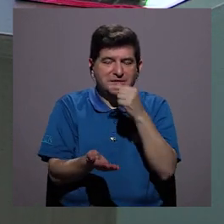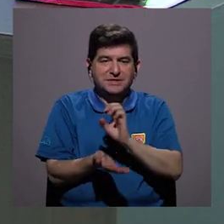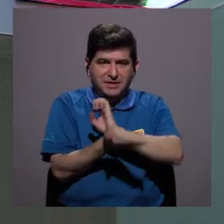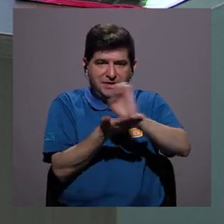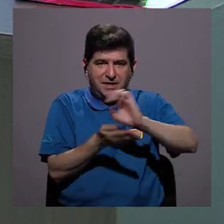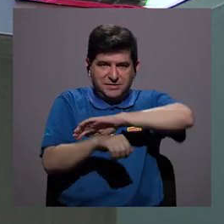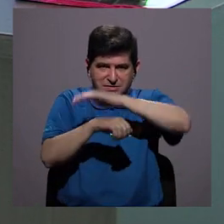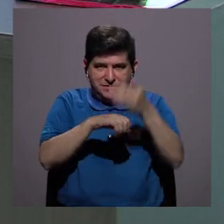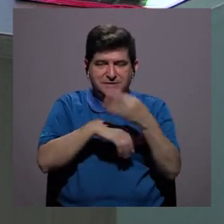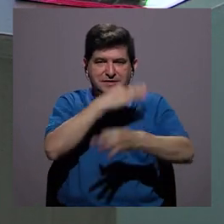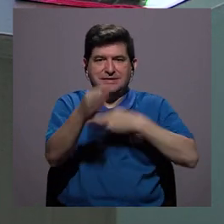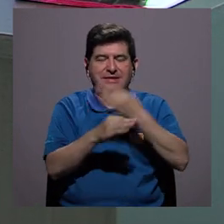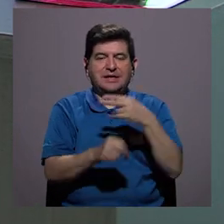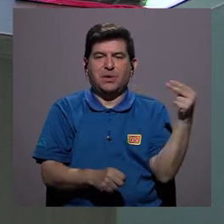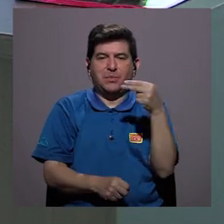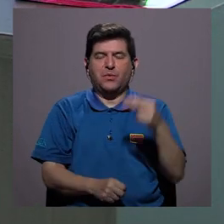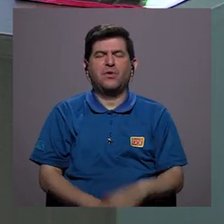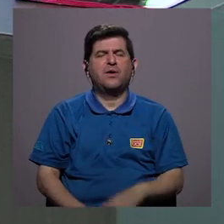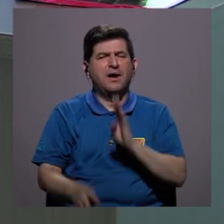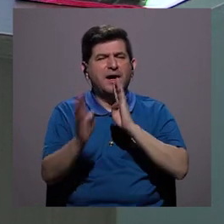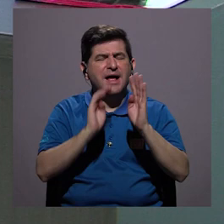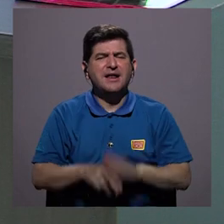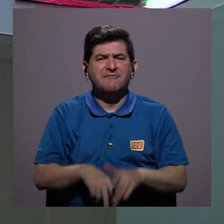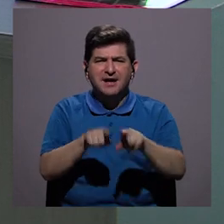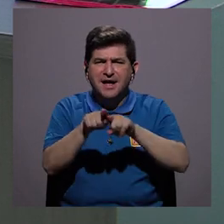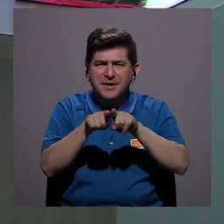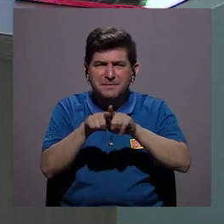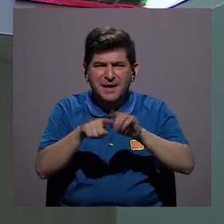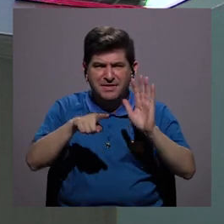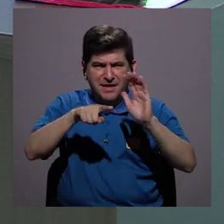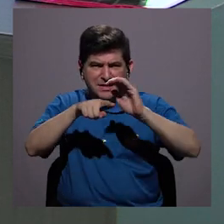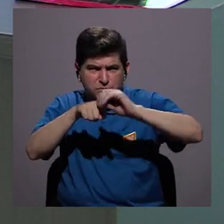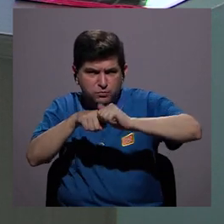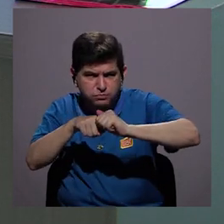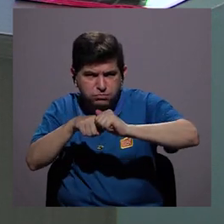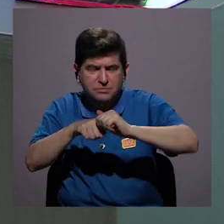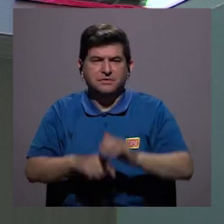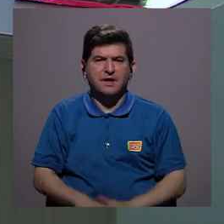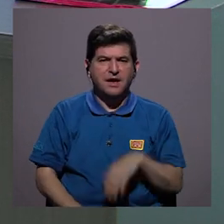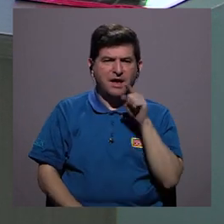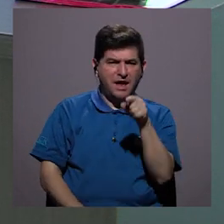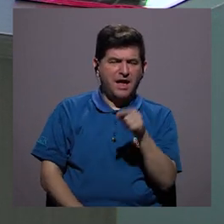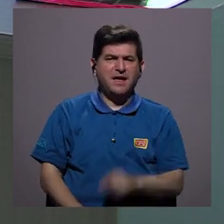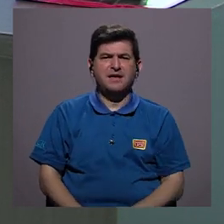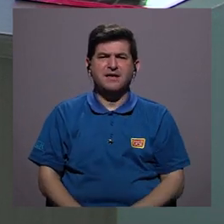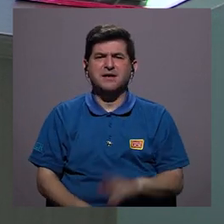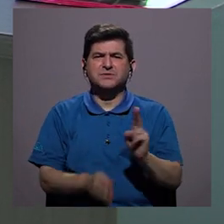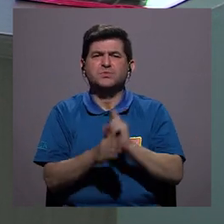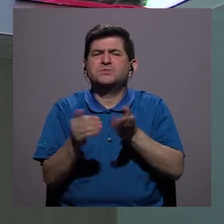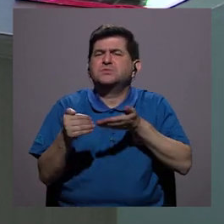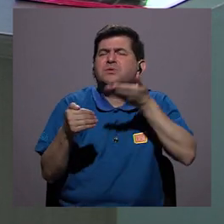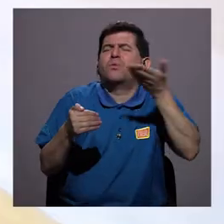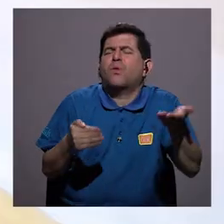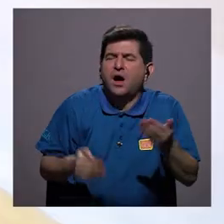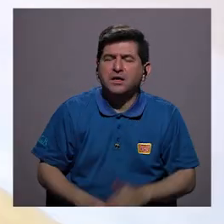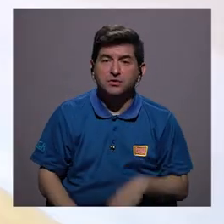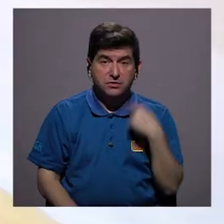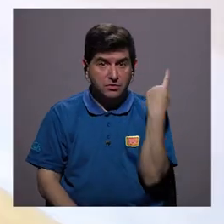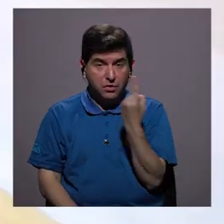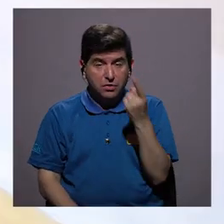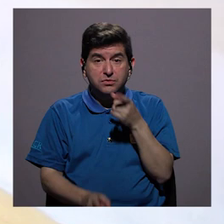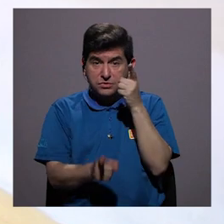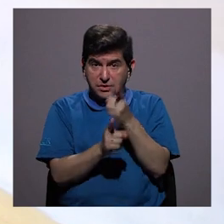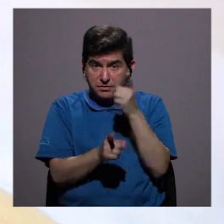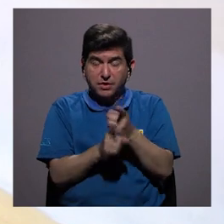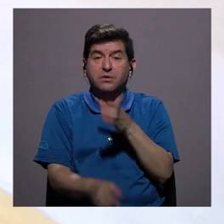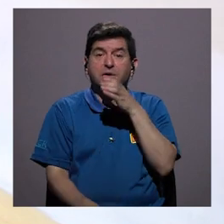Doctor, ahora que habla de las medias de compresión, ¿las medias de compresión cuándo es que se deben utilizar o siempre